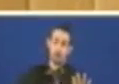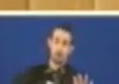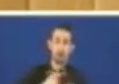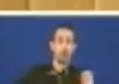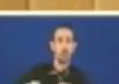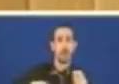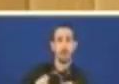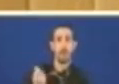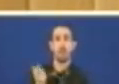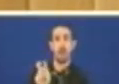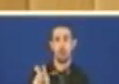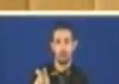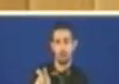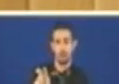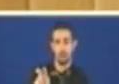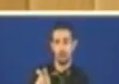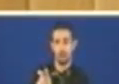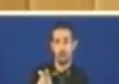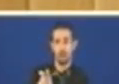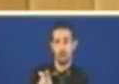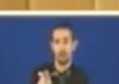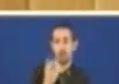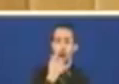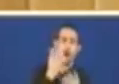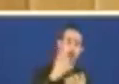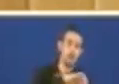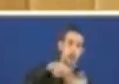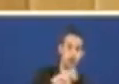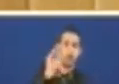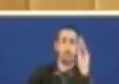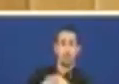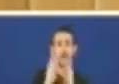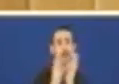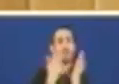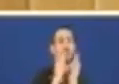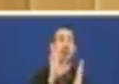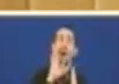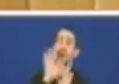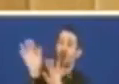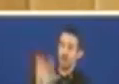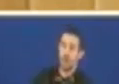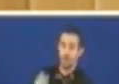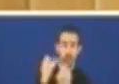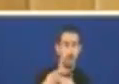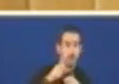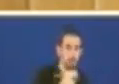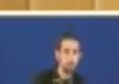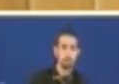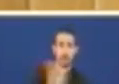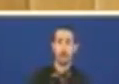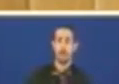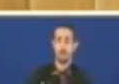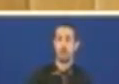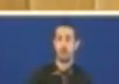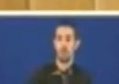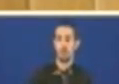Valores edita, xa era un escándalo absoluto, un tríptico informativo, está moi ben, o que pasa que non se difundiu, non se trataba só